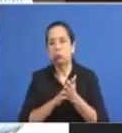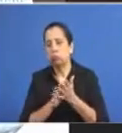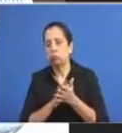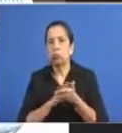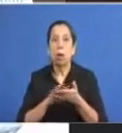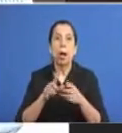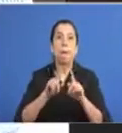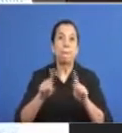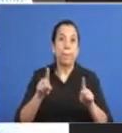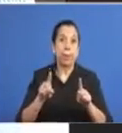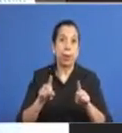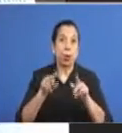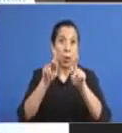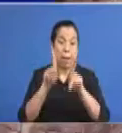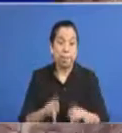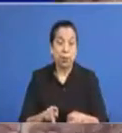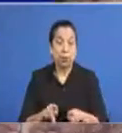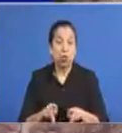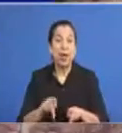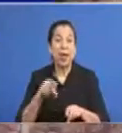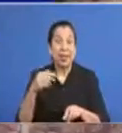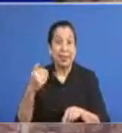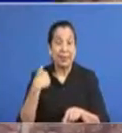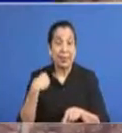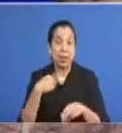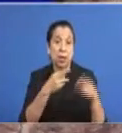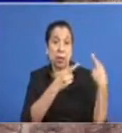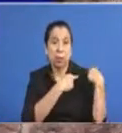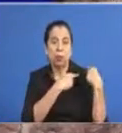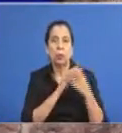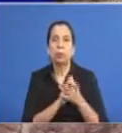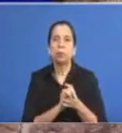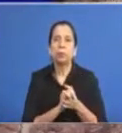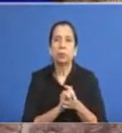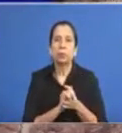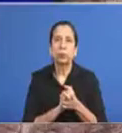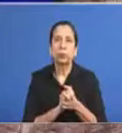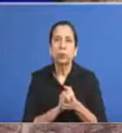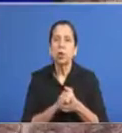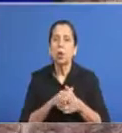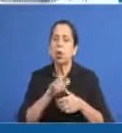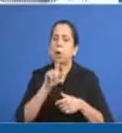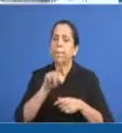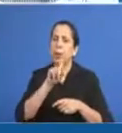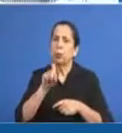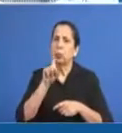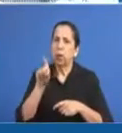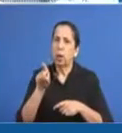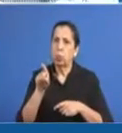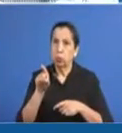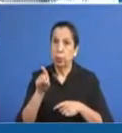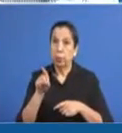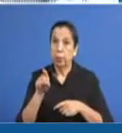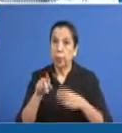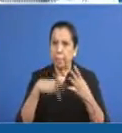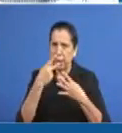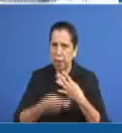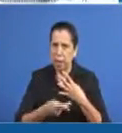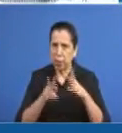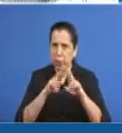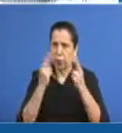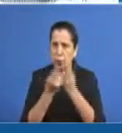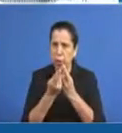responsabilidad. Señor director, como autoridad del tránsito, ¿han logrado ustedes reunirse también con los transportistas? Porque muchos de estos